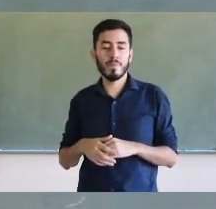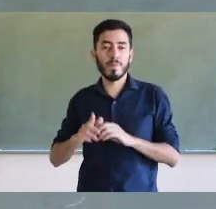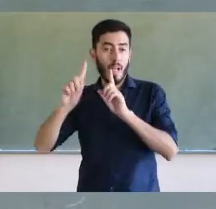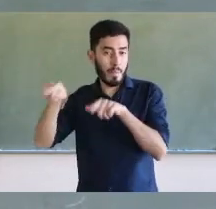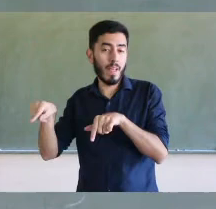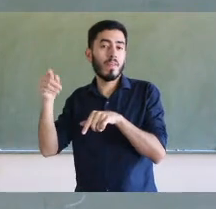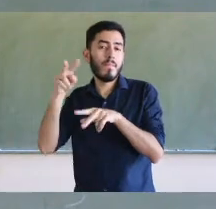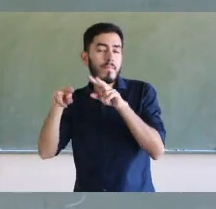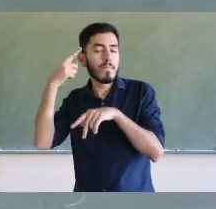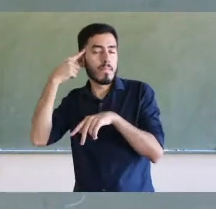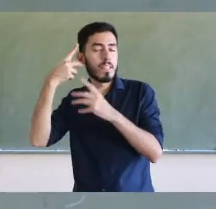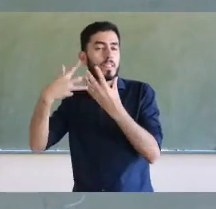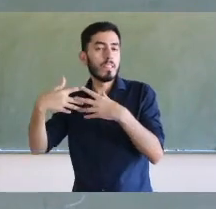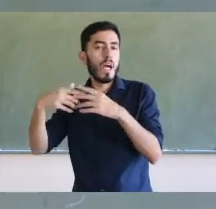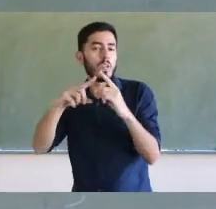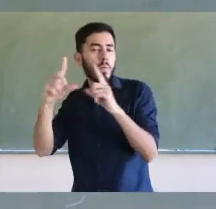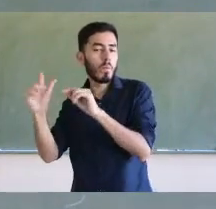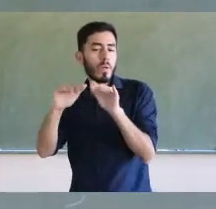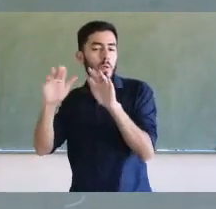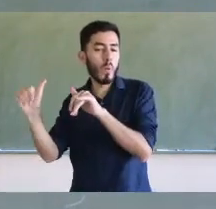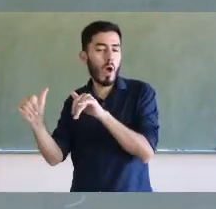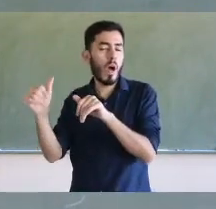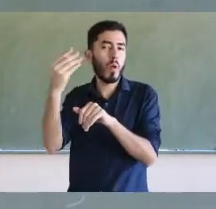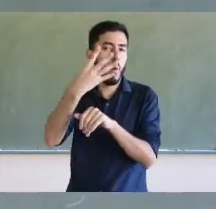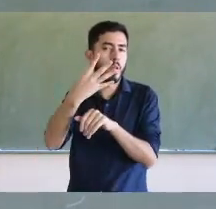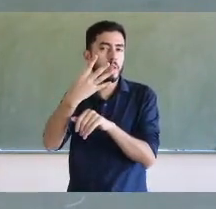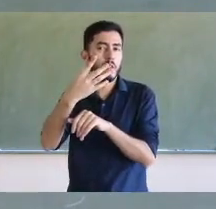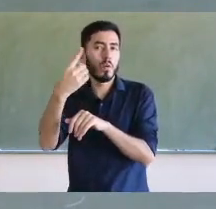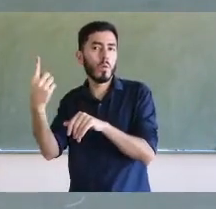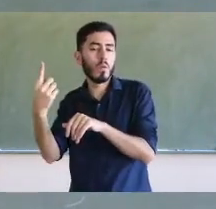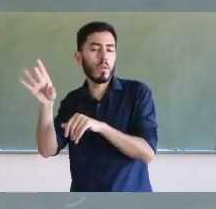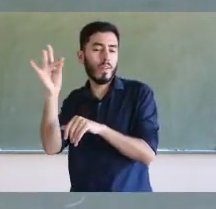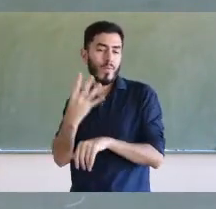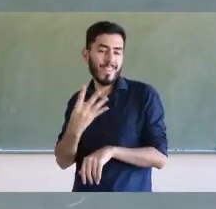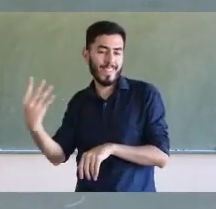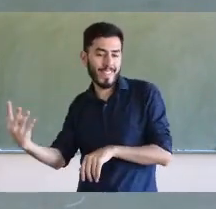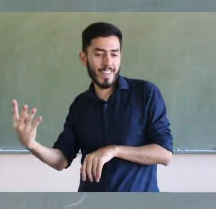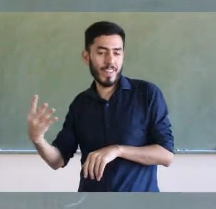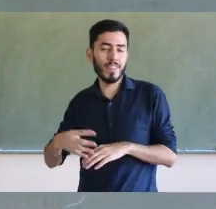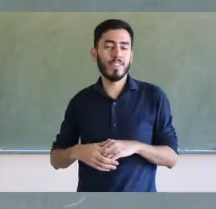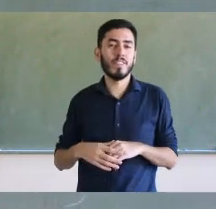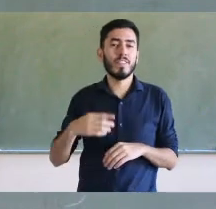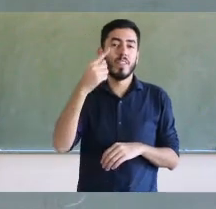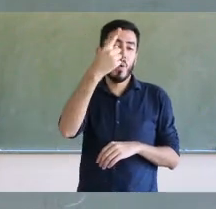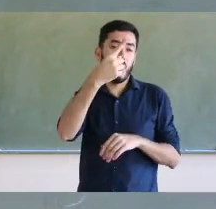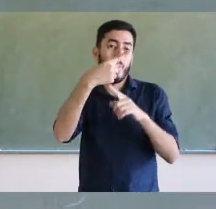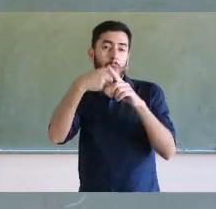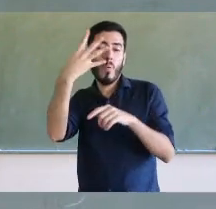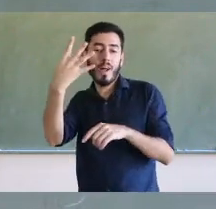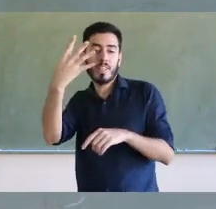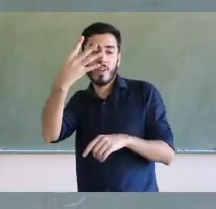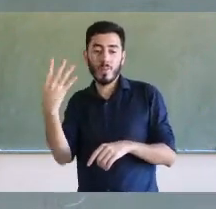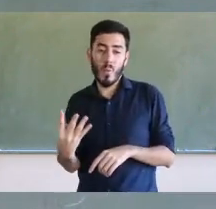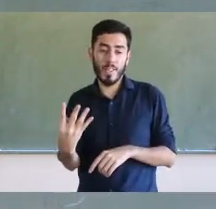equivalentes, busco como un denominador entre 4 y 1, que sería 4. Al 1 lo multipliqué por 4, por lo tanto, al